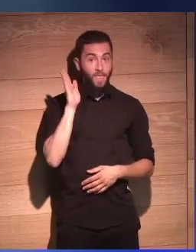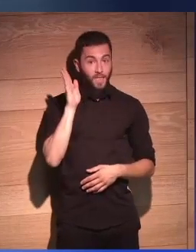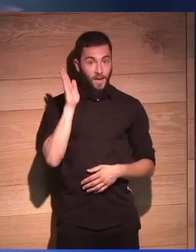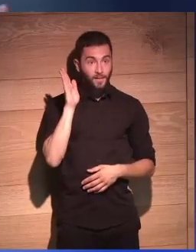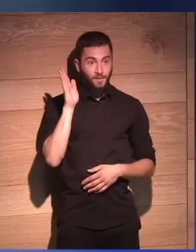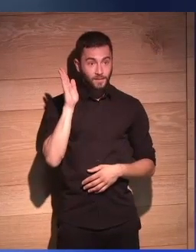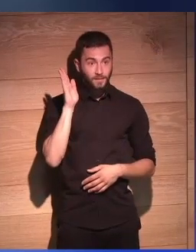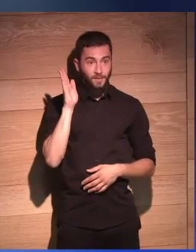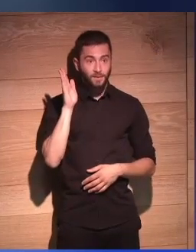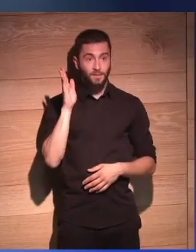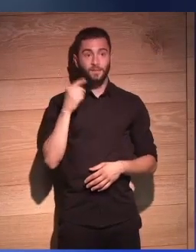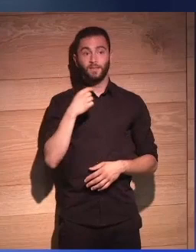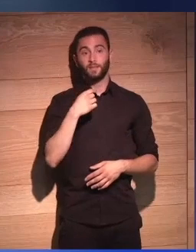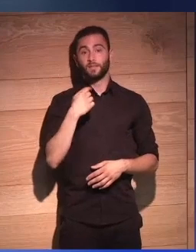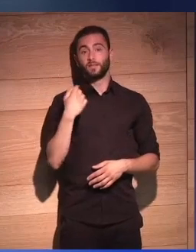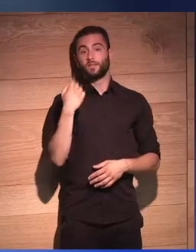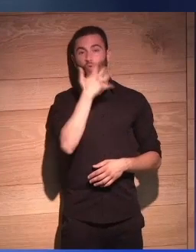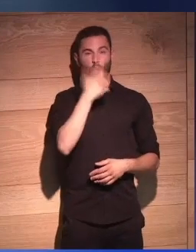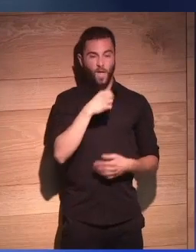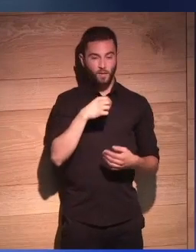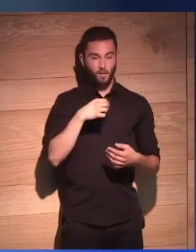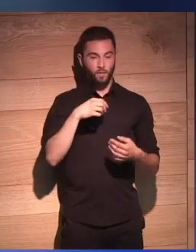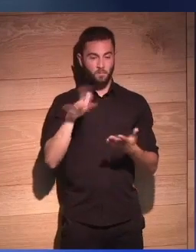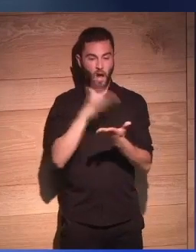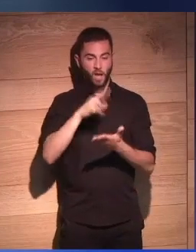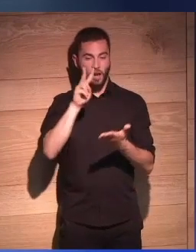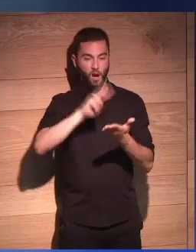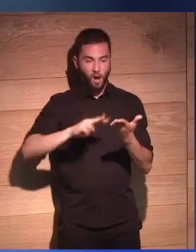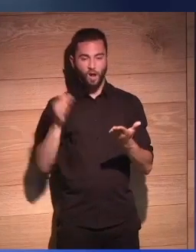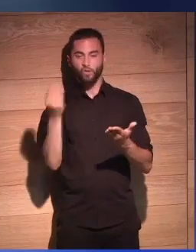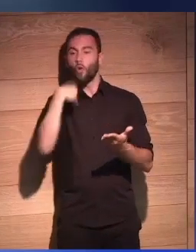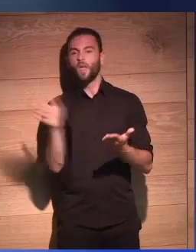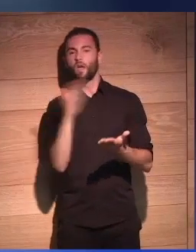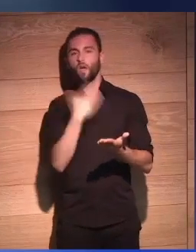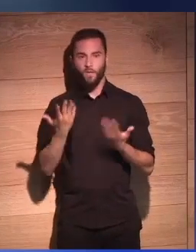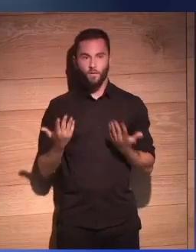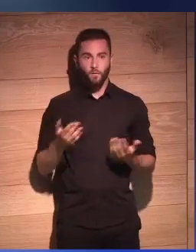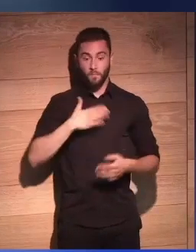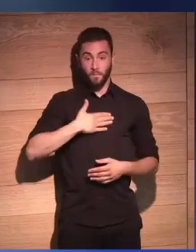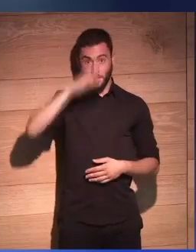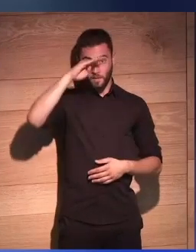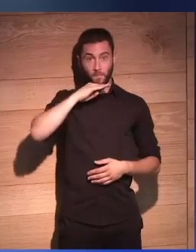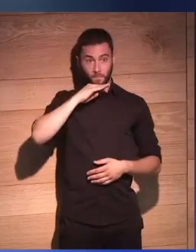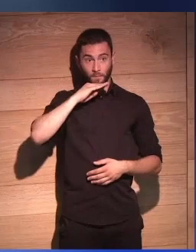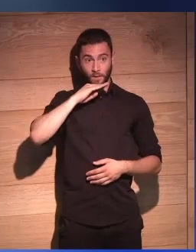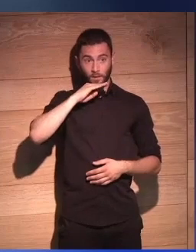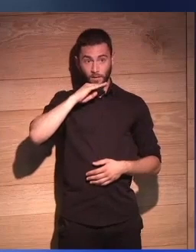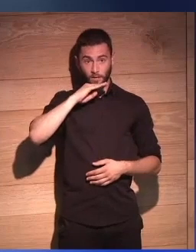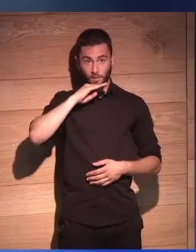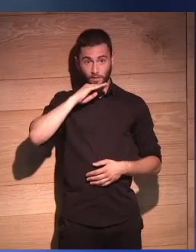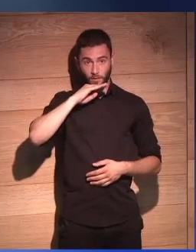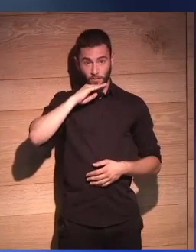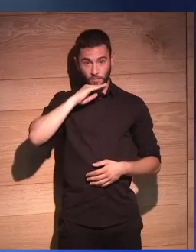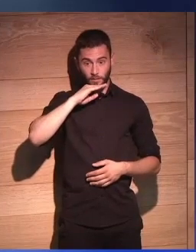cuesta, yo con los cuentos, saltando páginas, toda esa cosa. Pero mi papá, que también era muy rápido de papá, ahora de